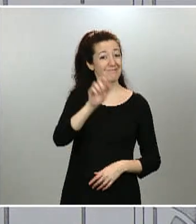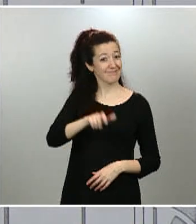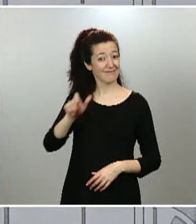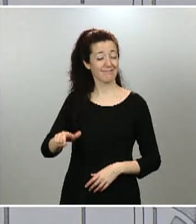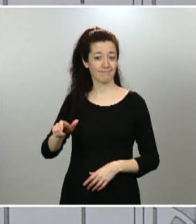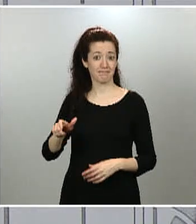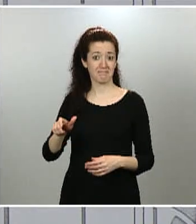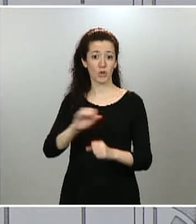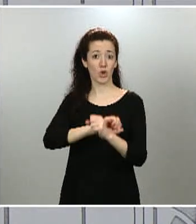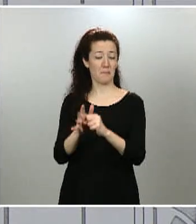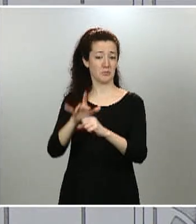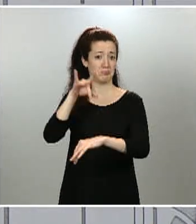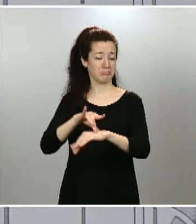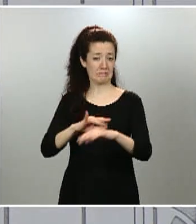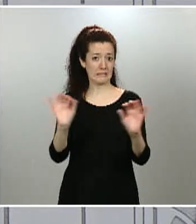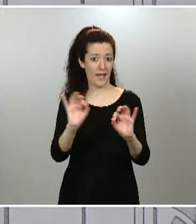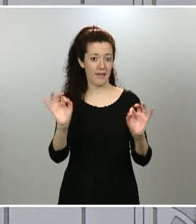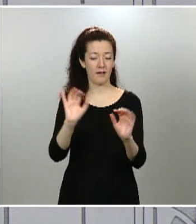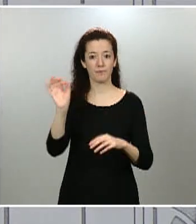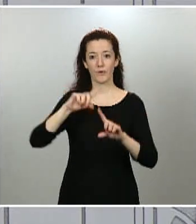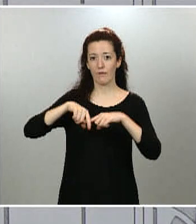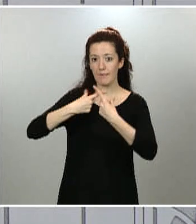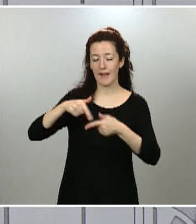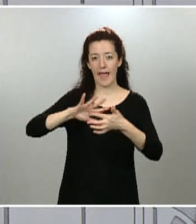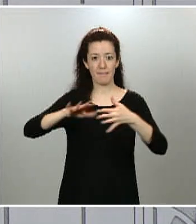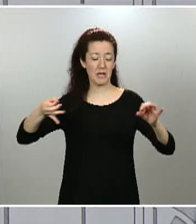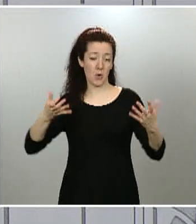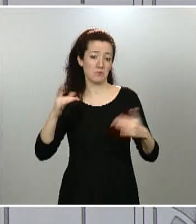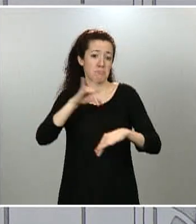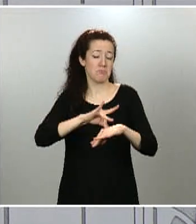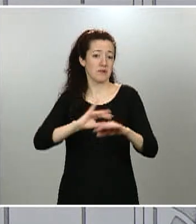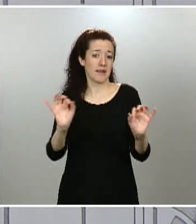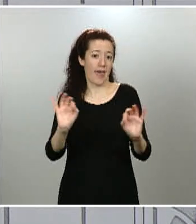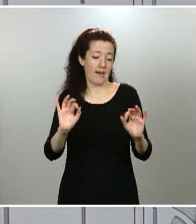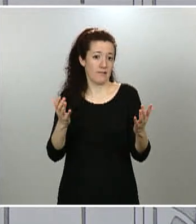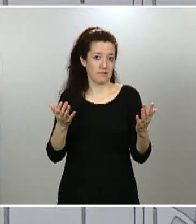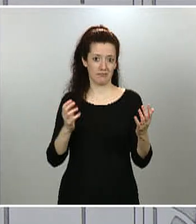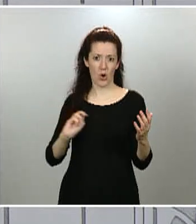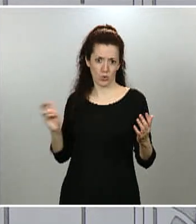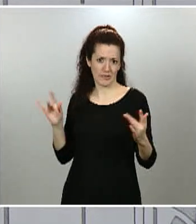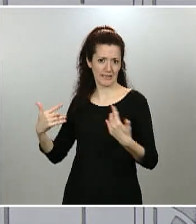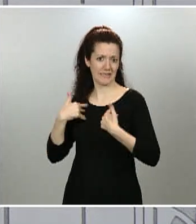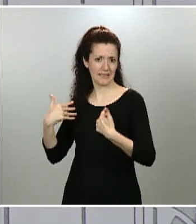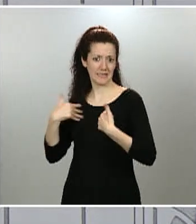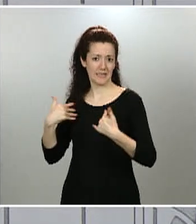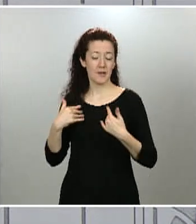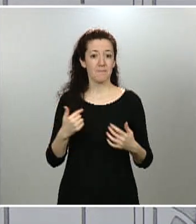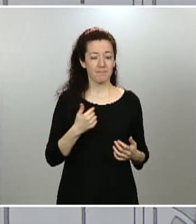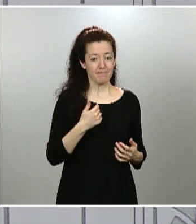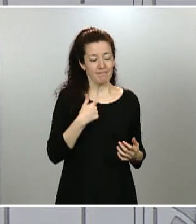alrededor como muchos otros miles de ciudadanos lo han vivido, entiendo que tengan menos percepción de